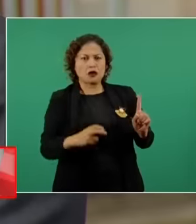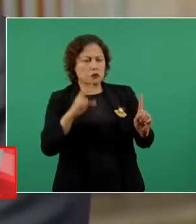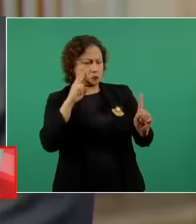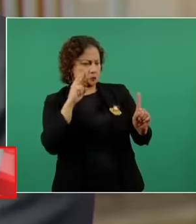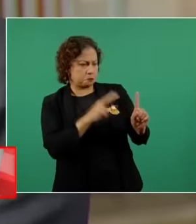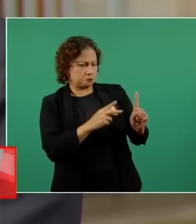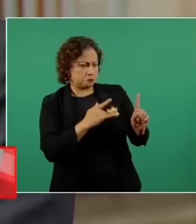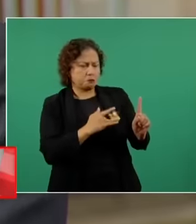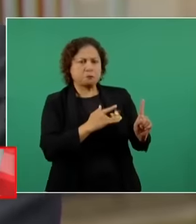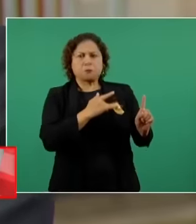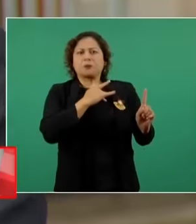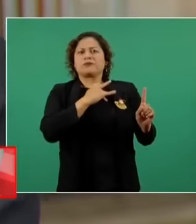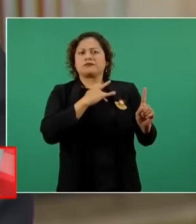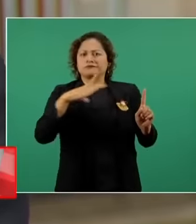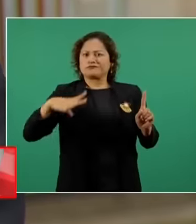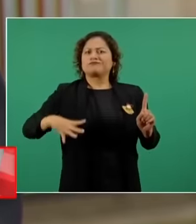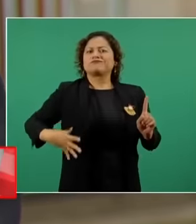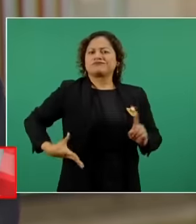y de muchos más,